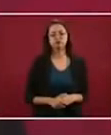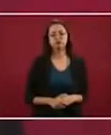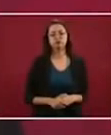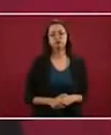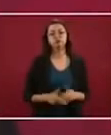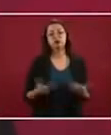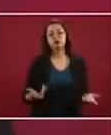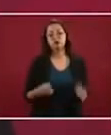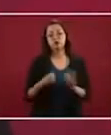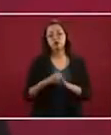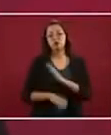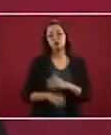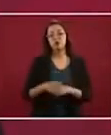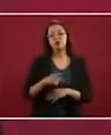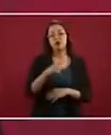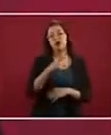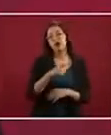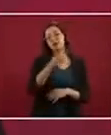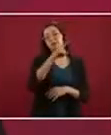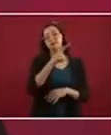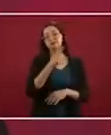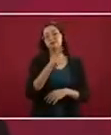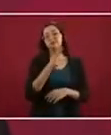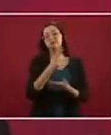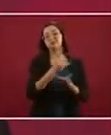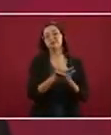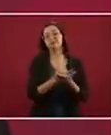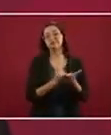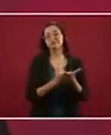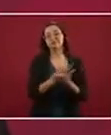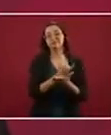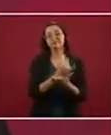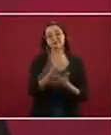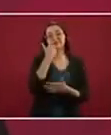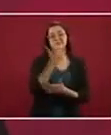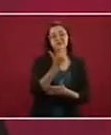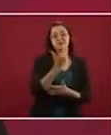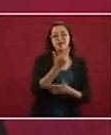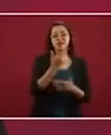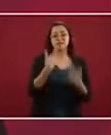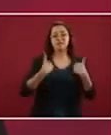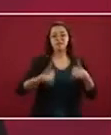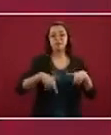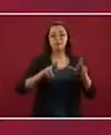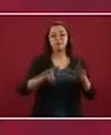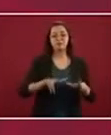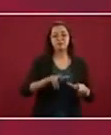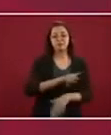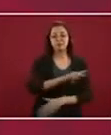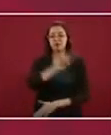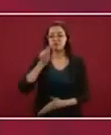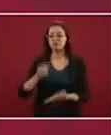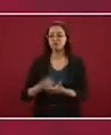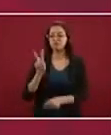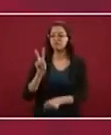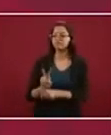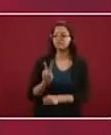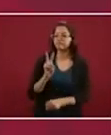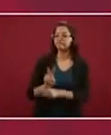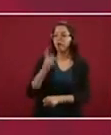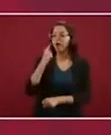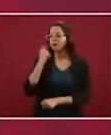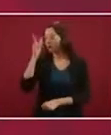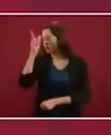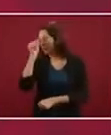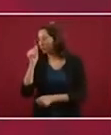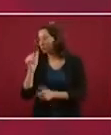por considerar que no ha estado a la altura de la crisis que está ocasionando la pandemia del coronavirus. Y ni se diga a los